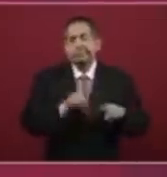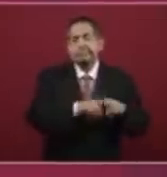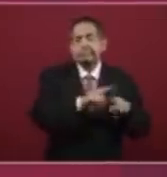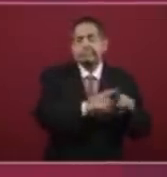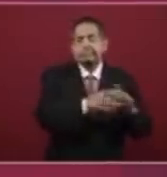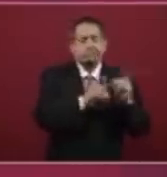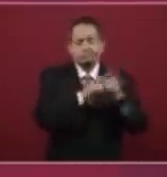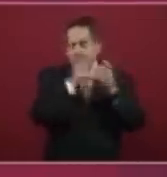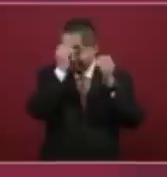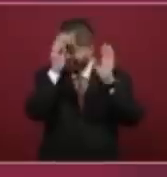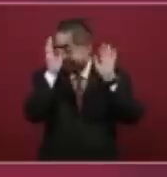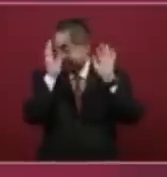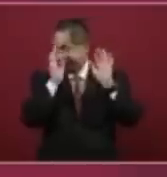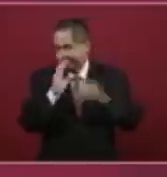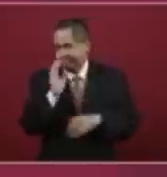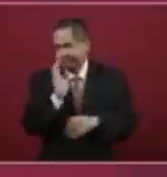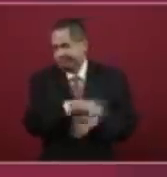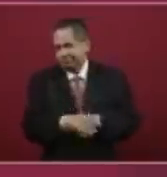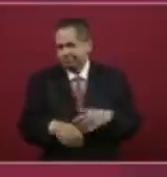ni me acuerdo,